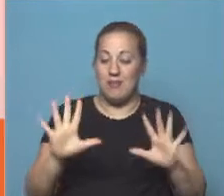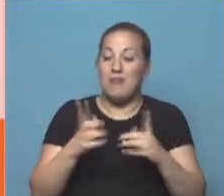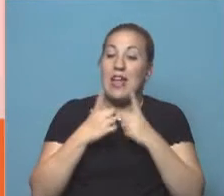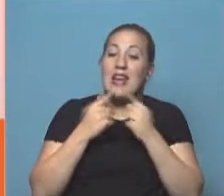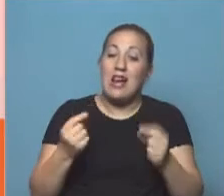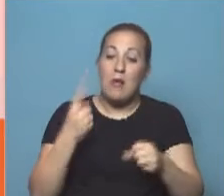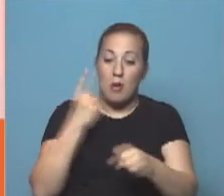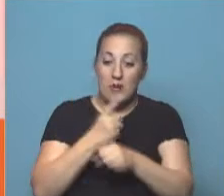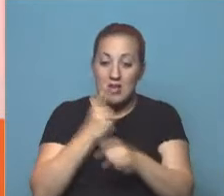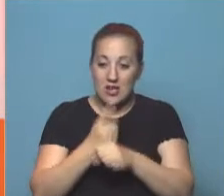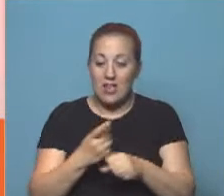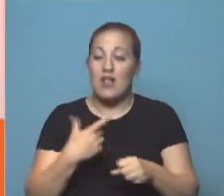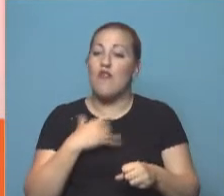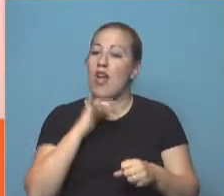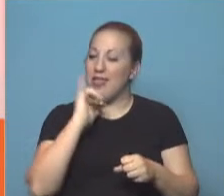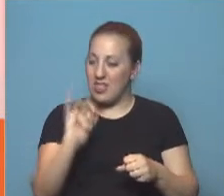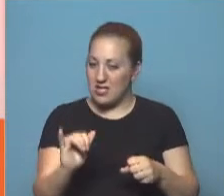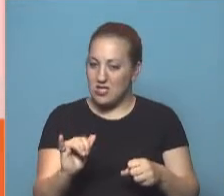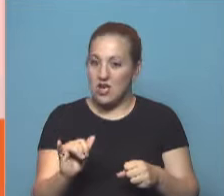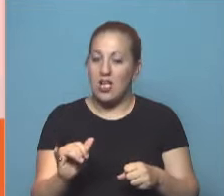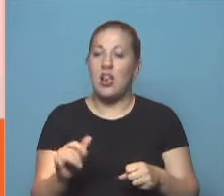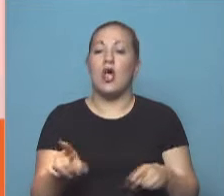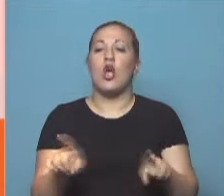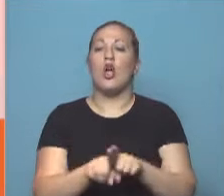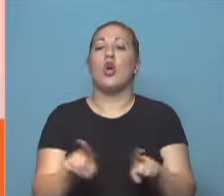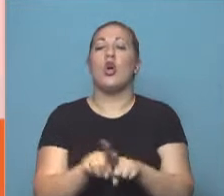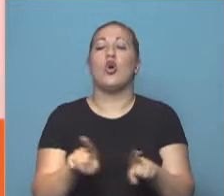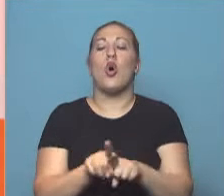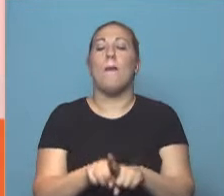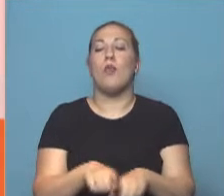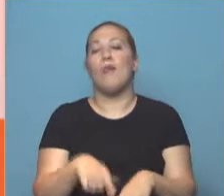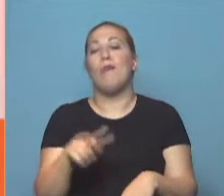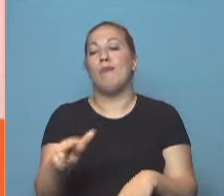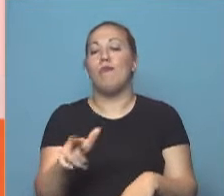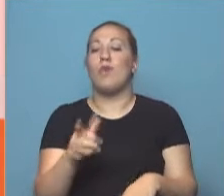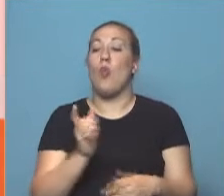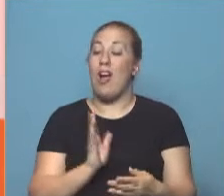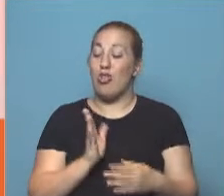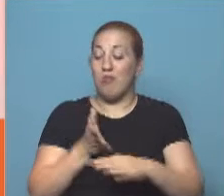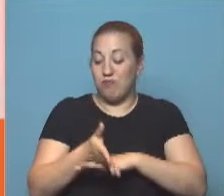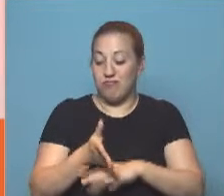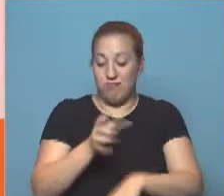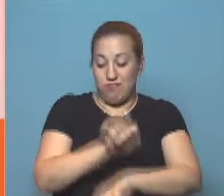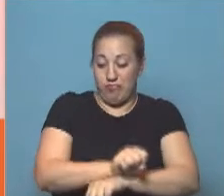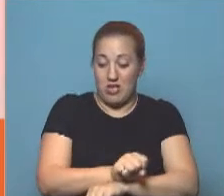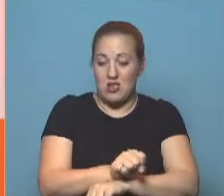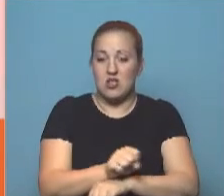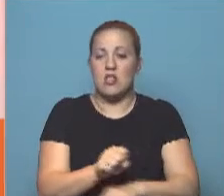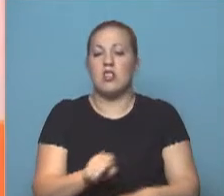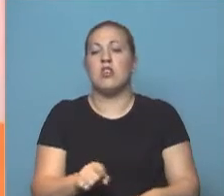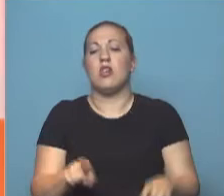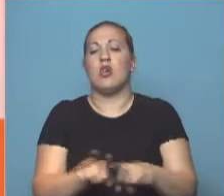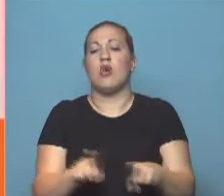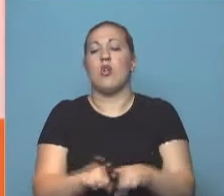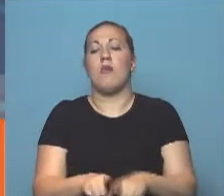que, lo voy a decir en palabras de ellos, los verduguean. O sea, vos sos, una vez que entraste al sistema penitenciario, te empiezan a estigmatizar